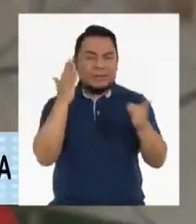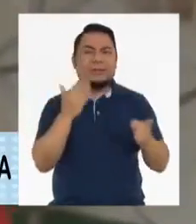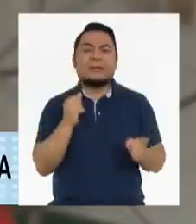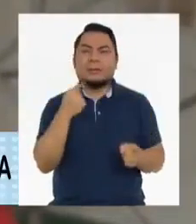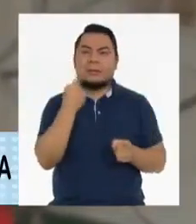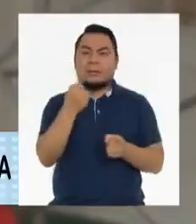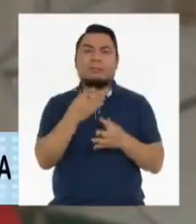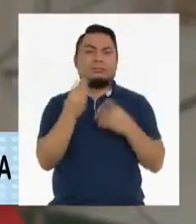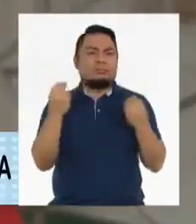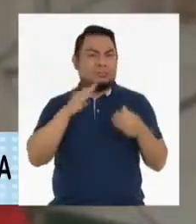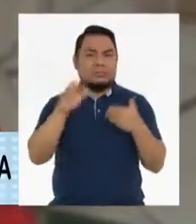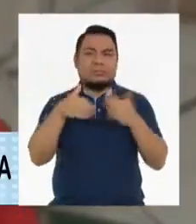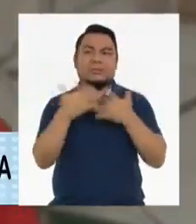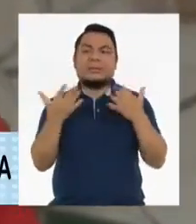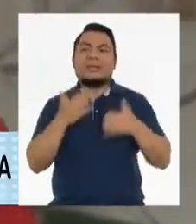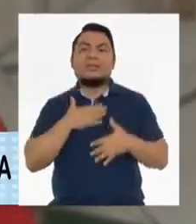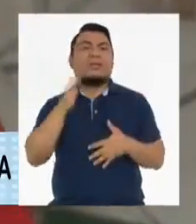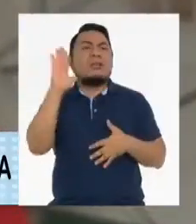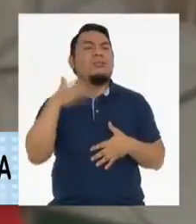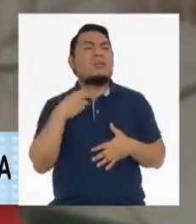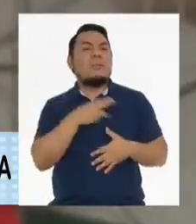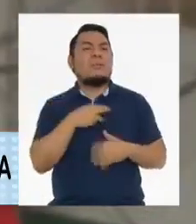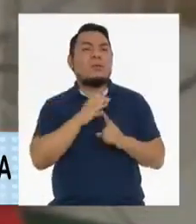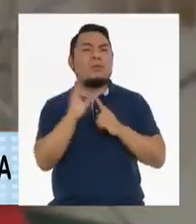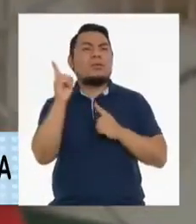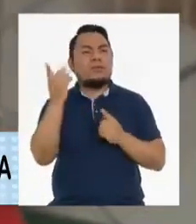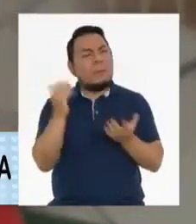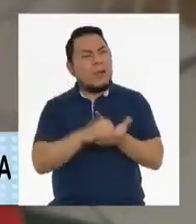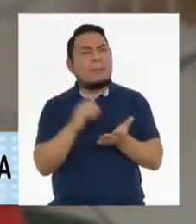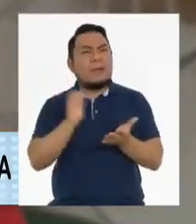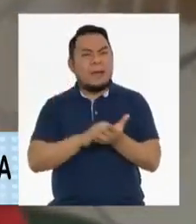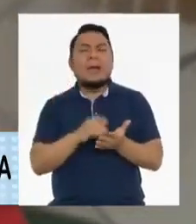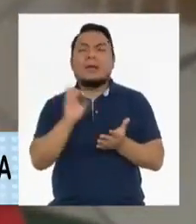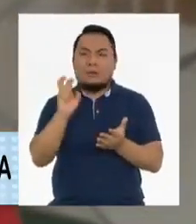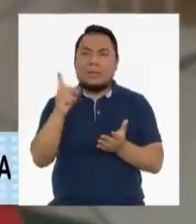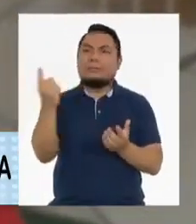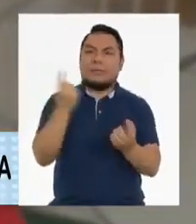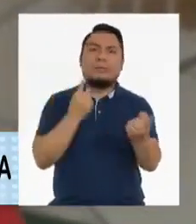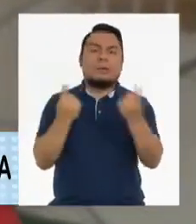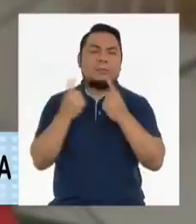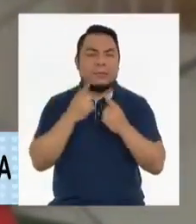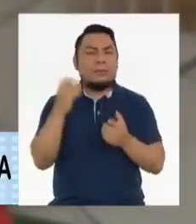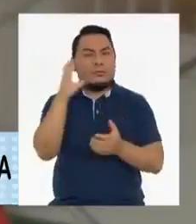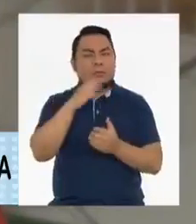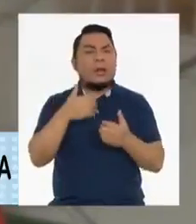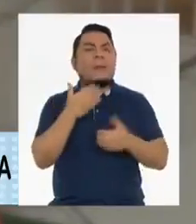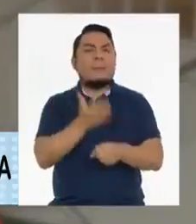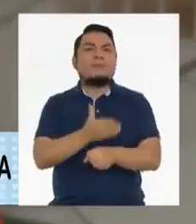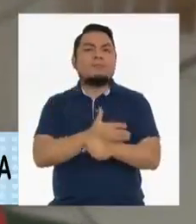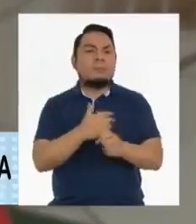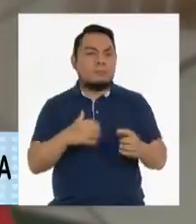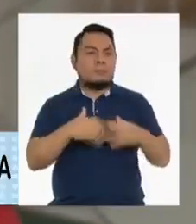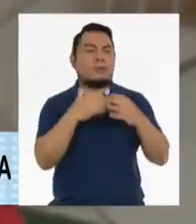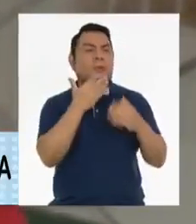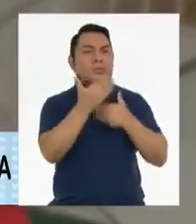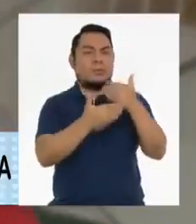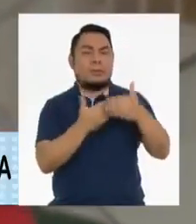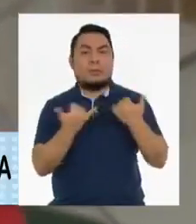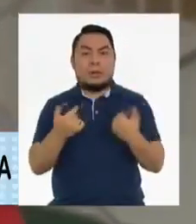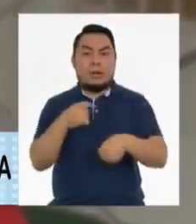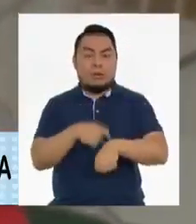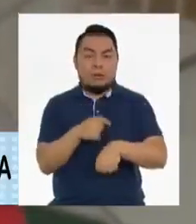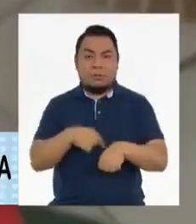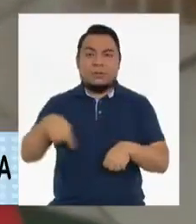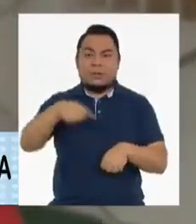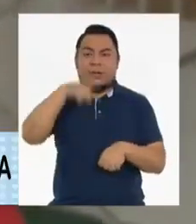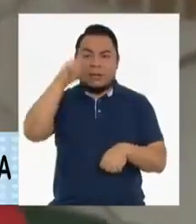gran parte de patrimonio. Todos quieren tener una mayor presencia del Ministerio de Cultura, que es algo que estamos buscando fortalecer. Pero creo que en estas circunstancias lo que